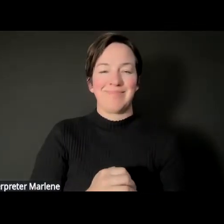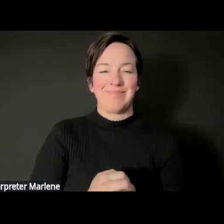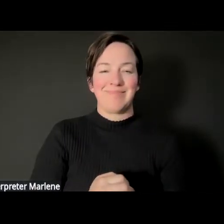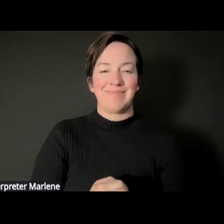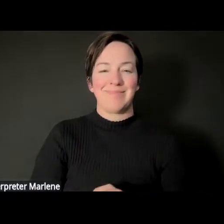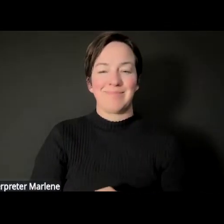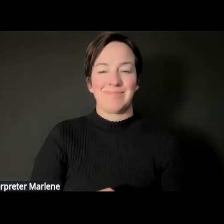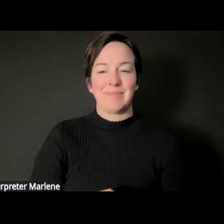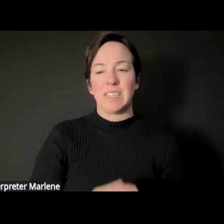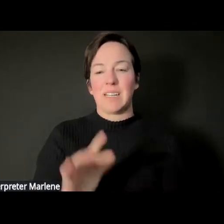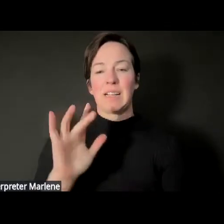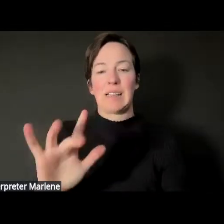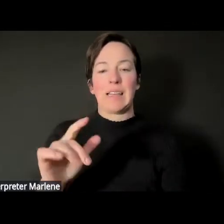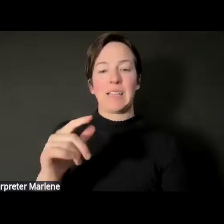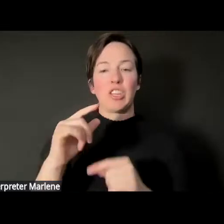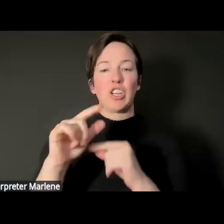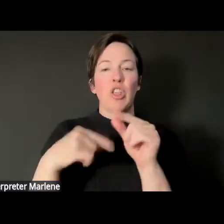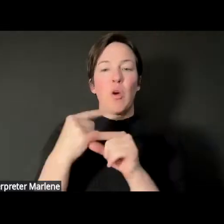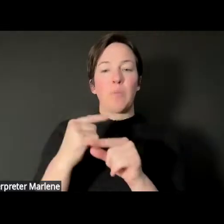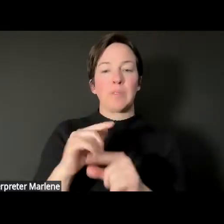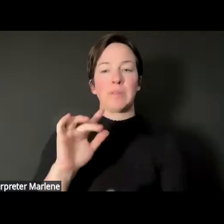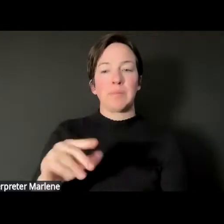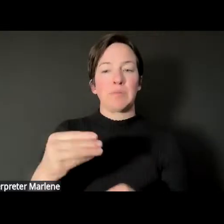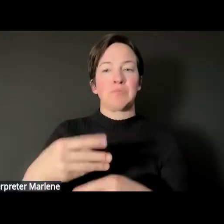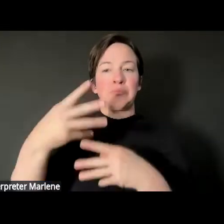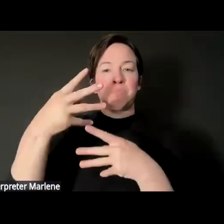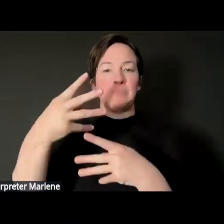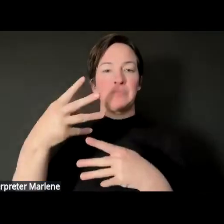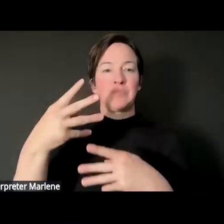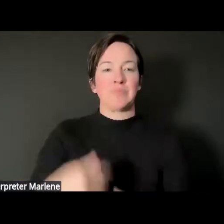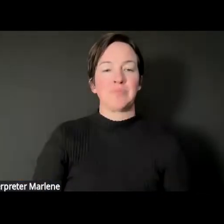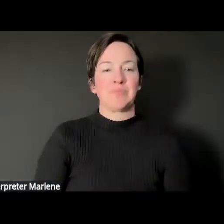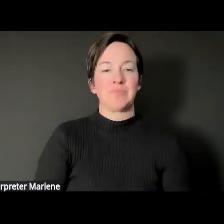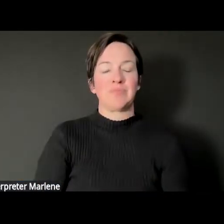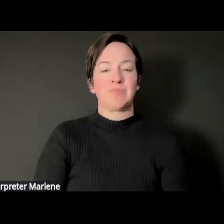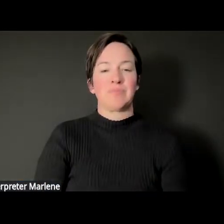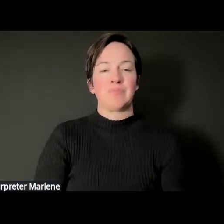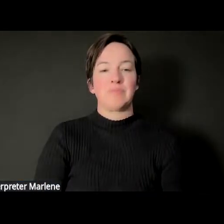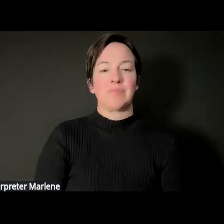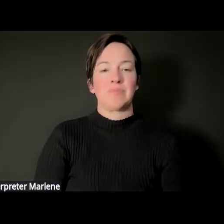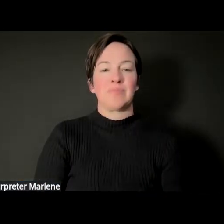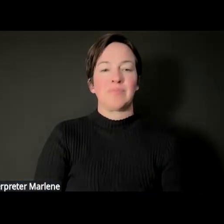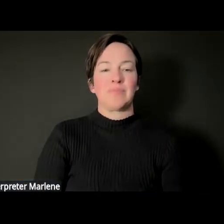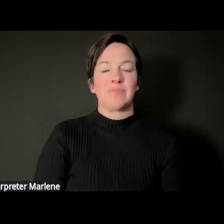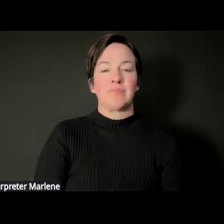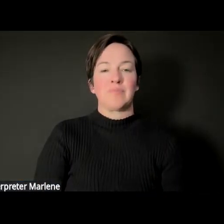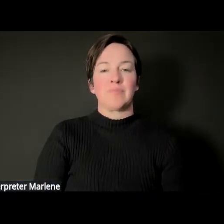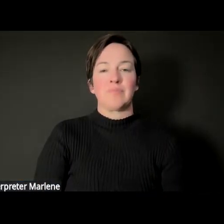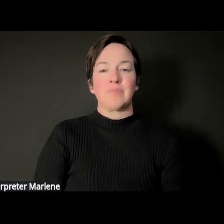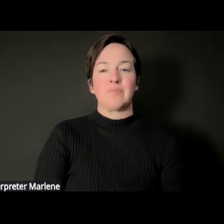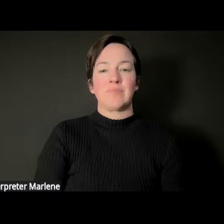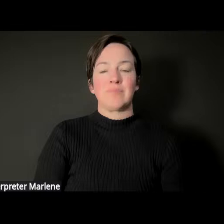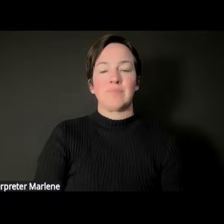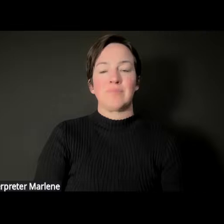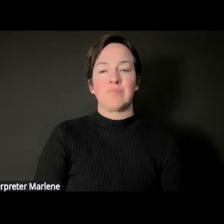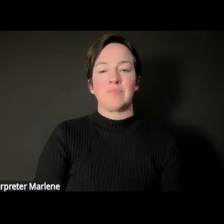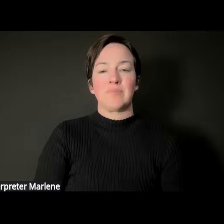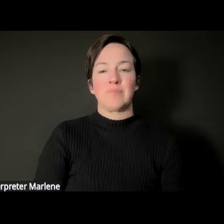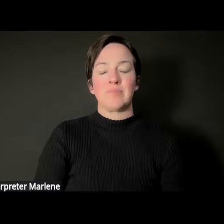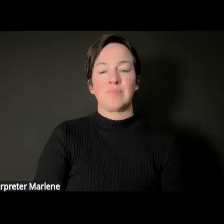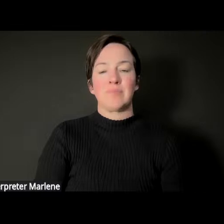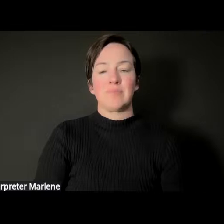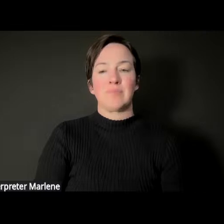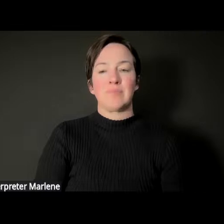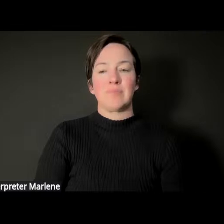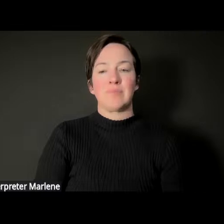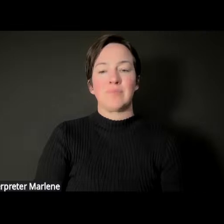globo en la parte inferior de su pantalla. Haga clic en Interpretación de idioma y luego seleccione Español. Si está en su